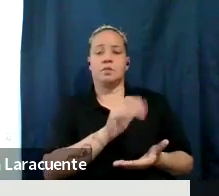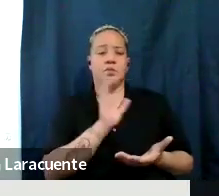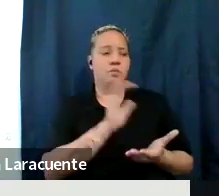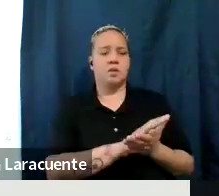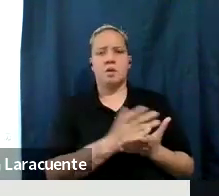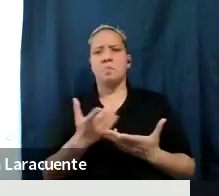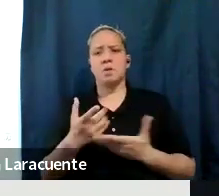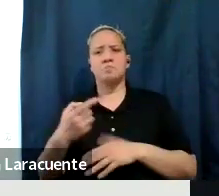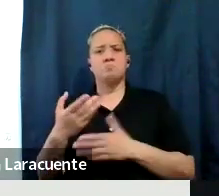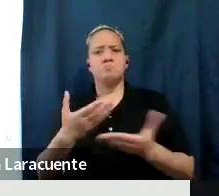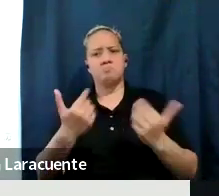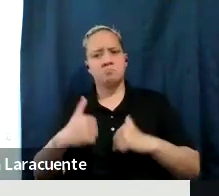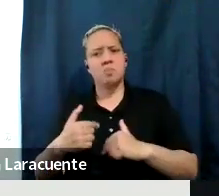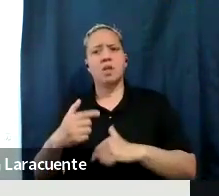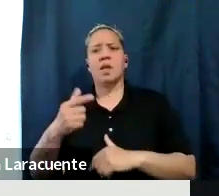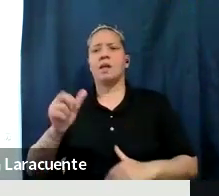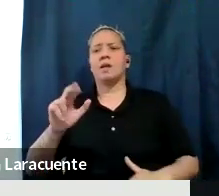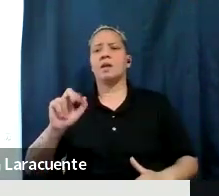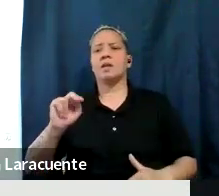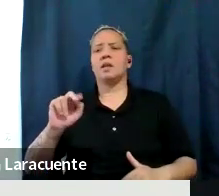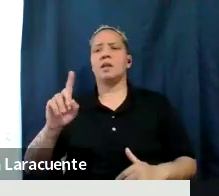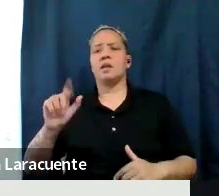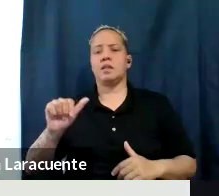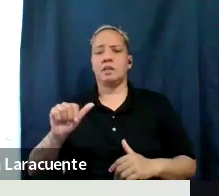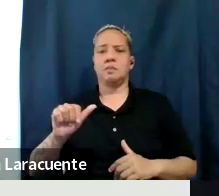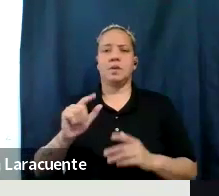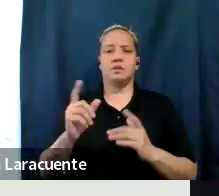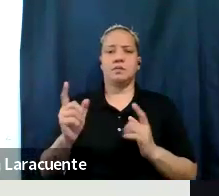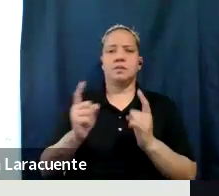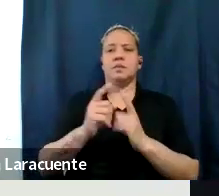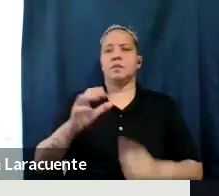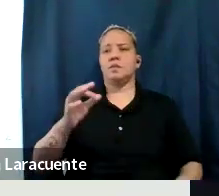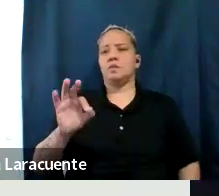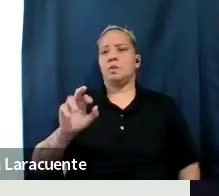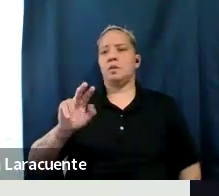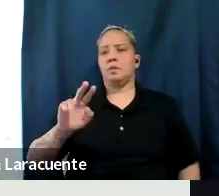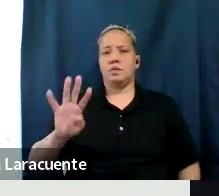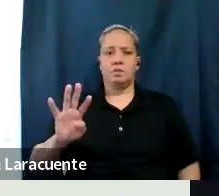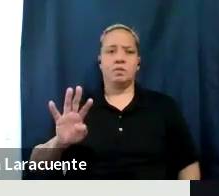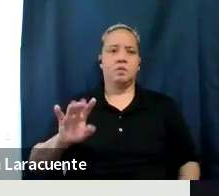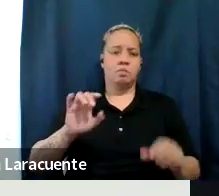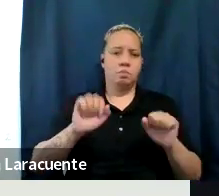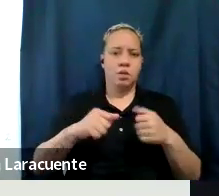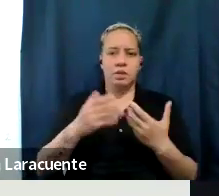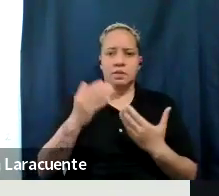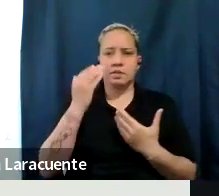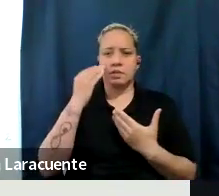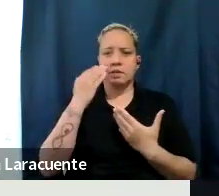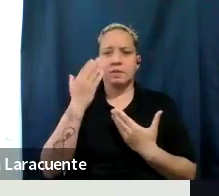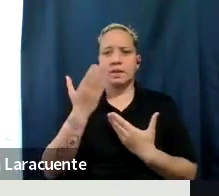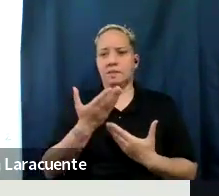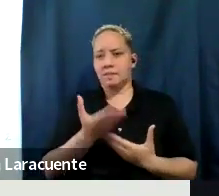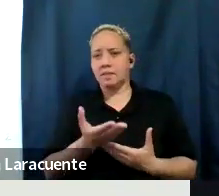Granada. Y en ese encuentro de 1924, que ustedes pueden documentarse bien sobre él en este